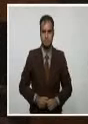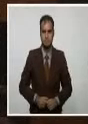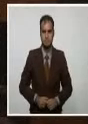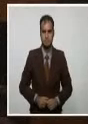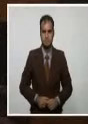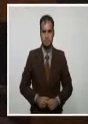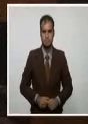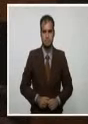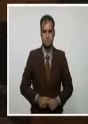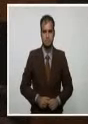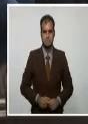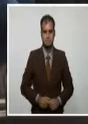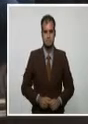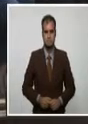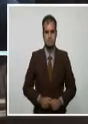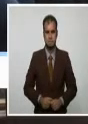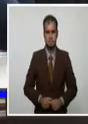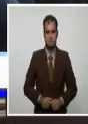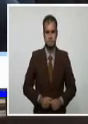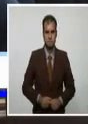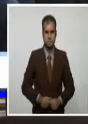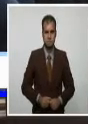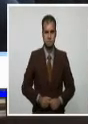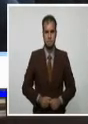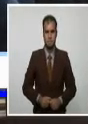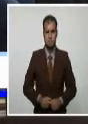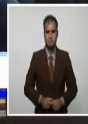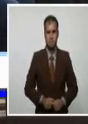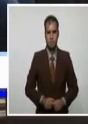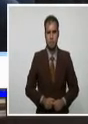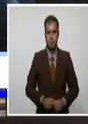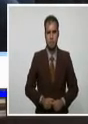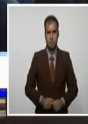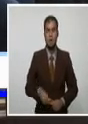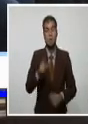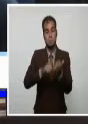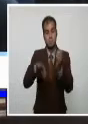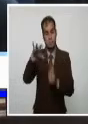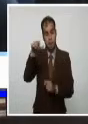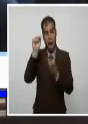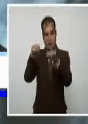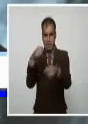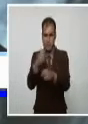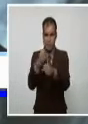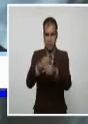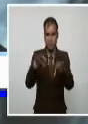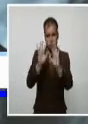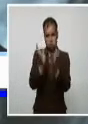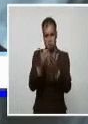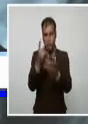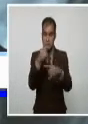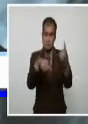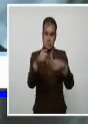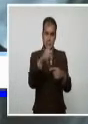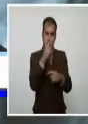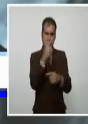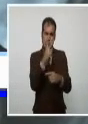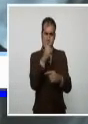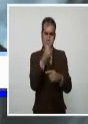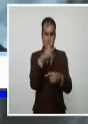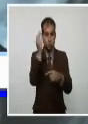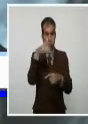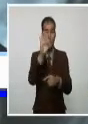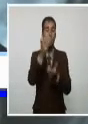De la vanguardia política de Pinar del Río de implementar un sistema de trabajo coherente con las principales ideas, conceptos y directrices emanados del